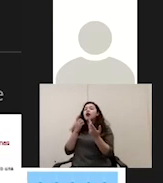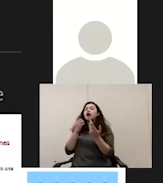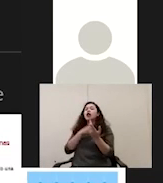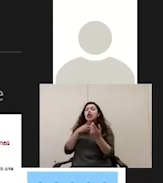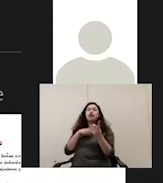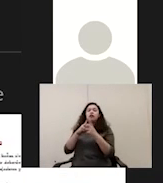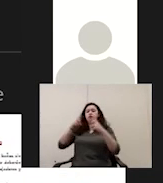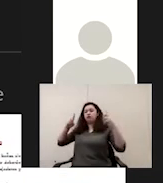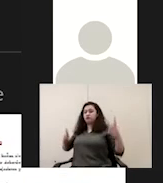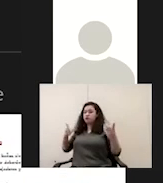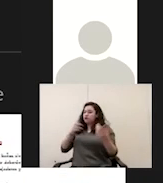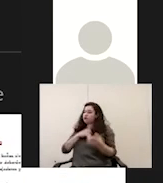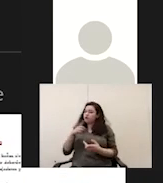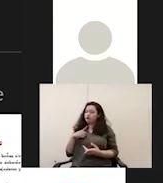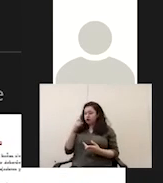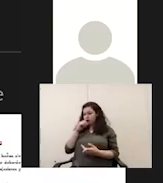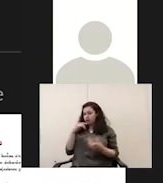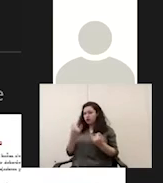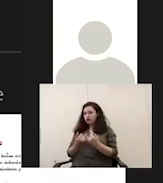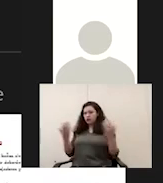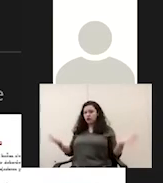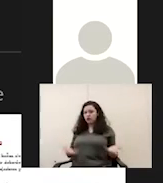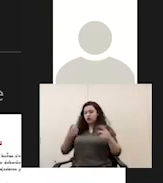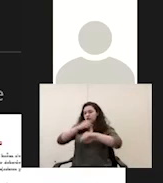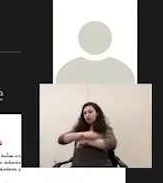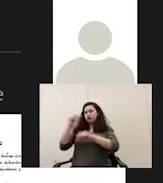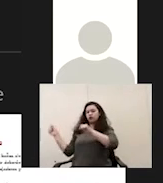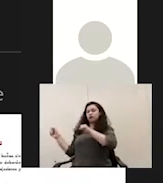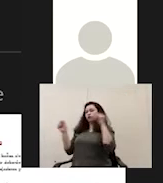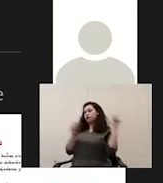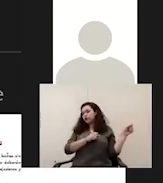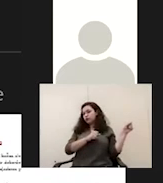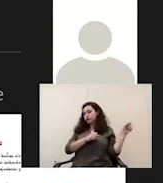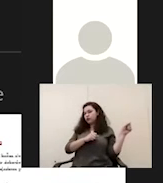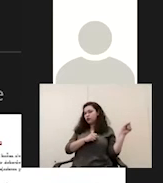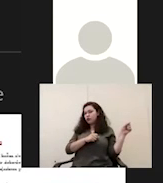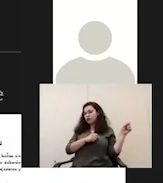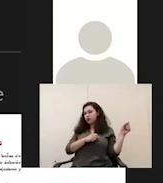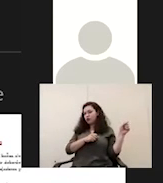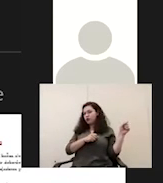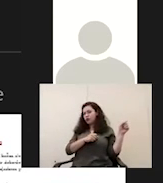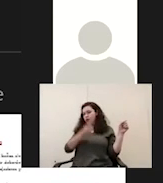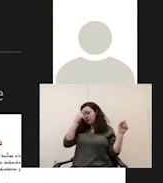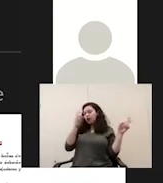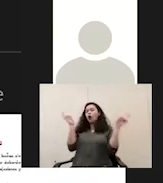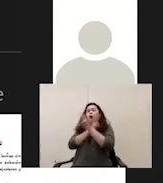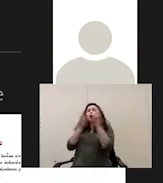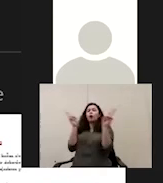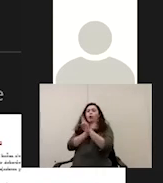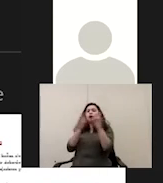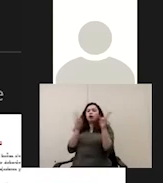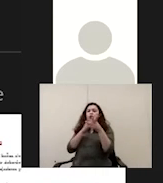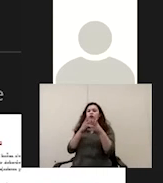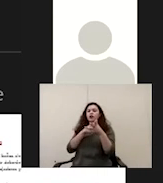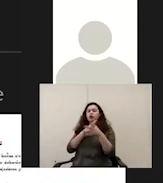distancia. Y bueno, promover, abrir ventanillas para que pueda entrar el aire y se pueda ventilar.